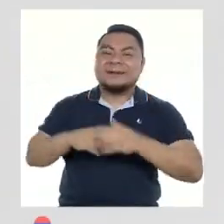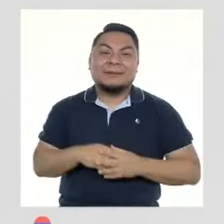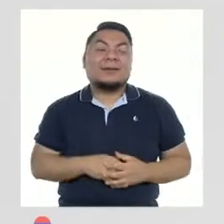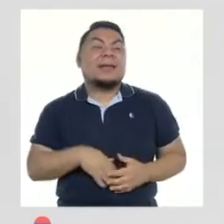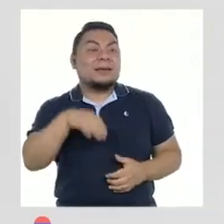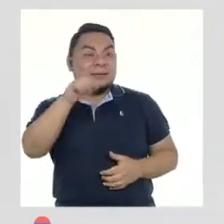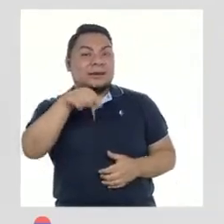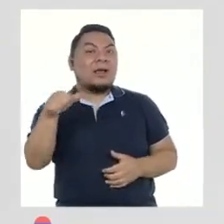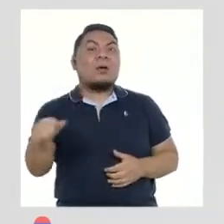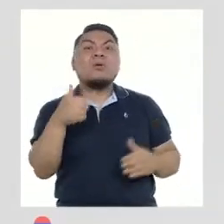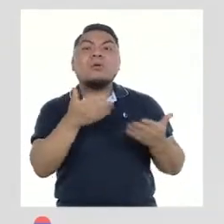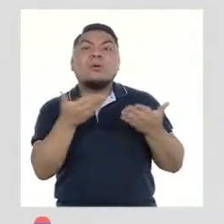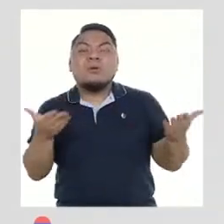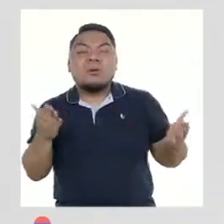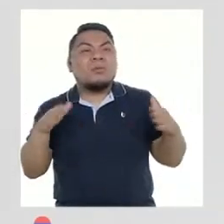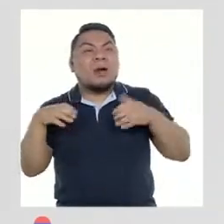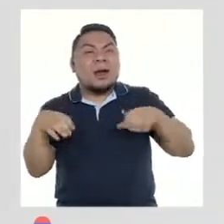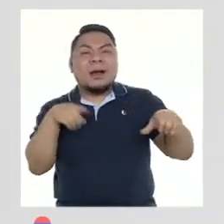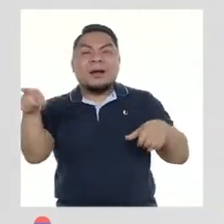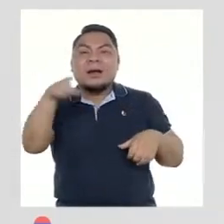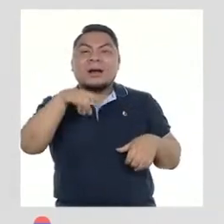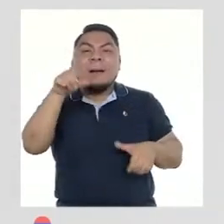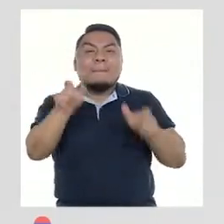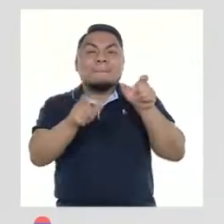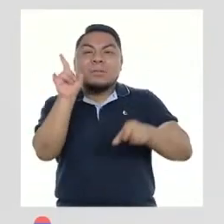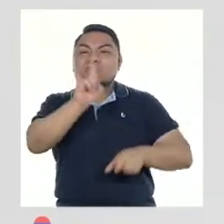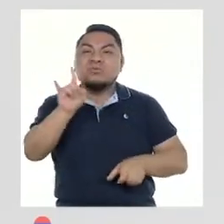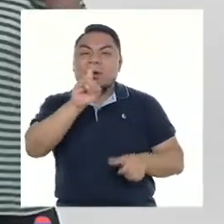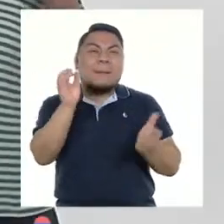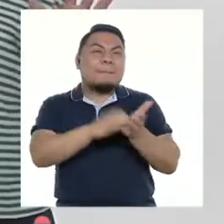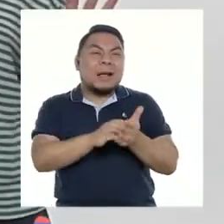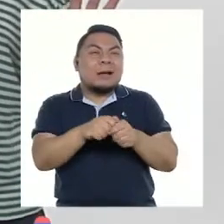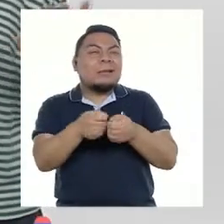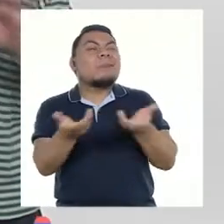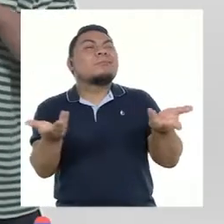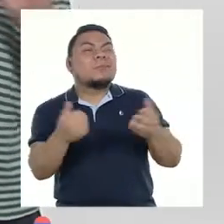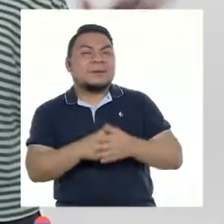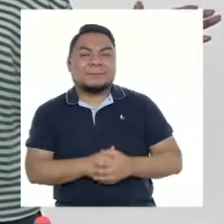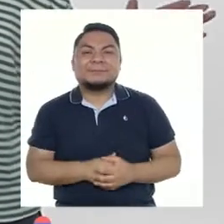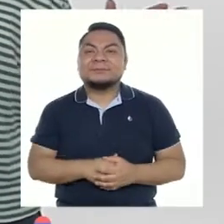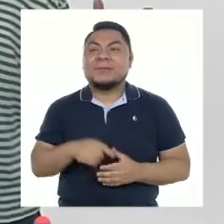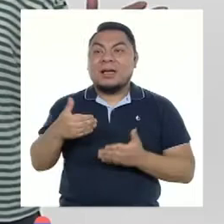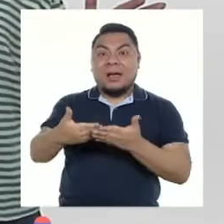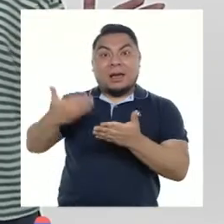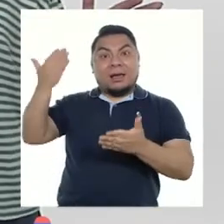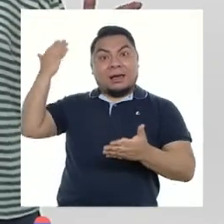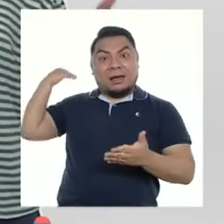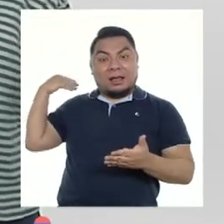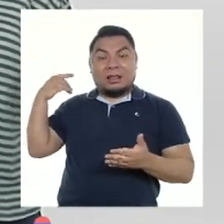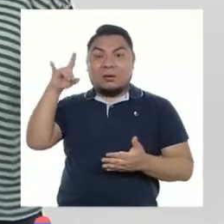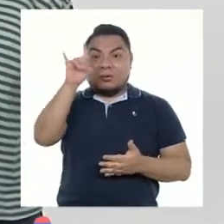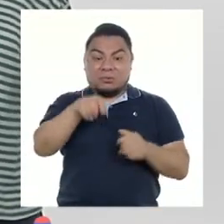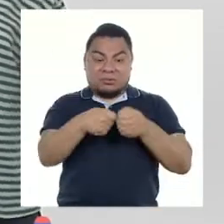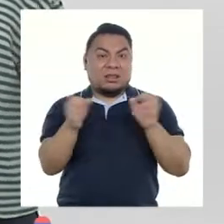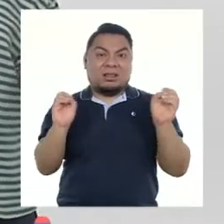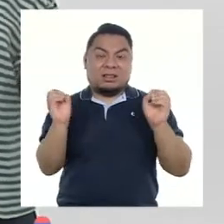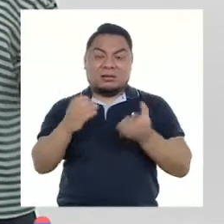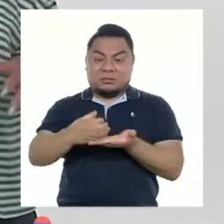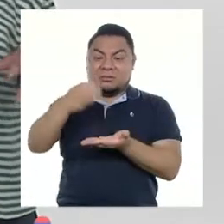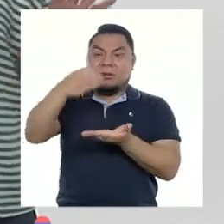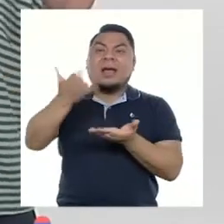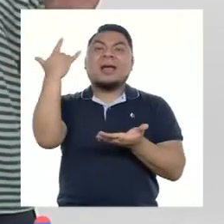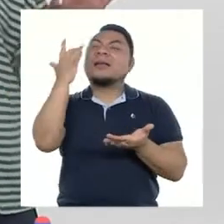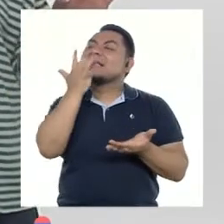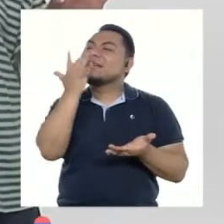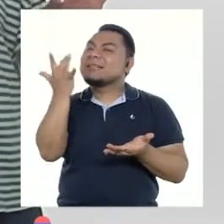cosa podemos hacer para que las personas no usen más plástico? Antes no existía el plástico. Las botellas eran de